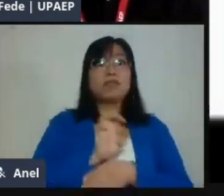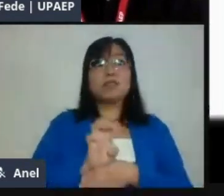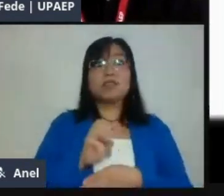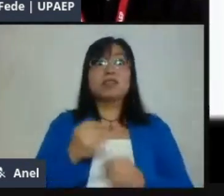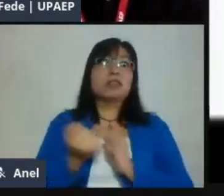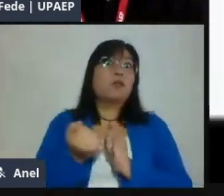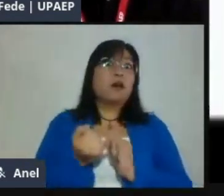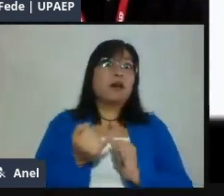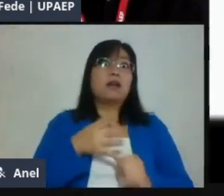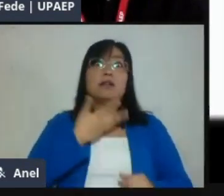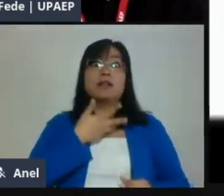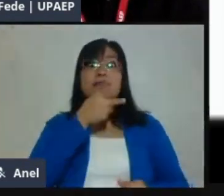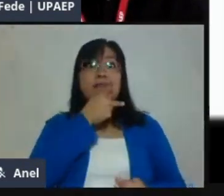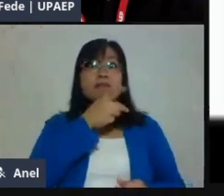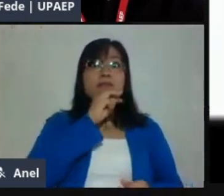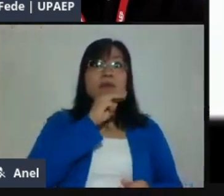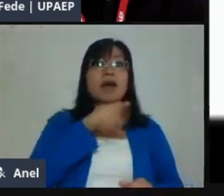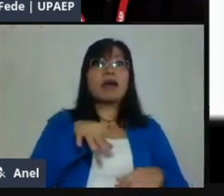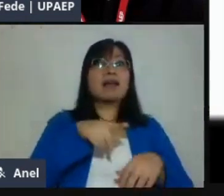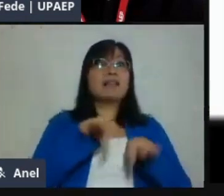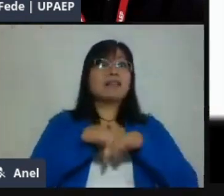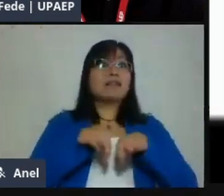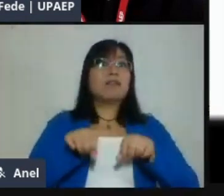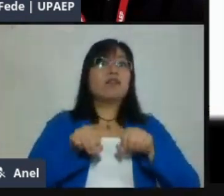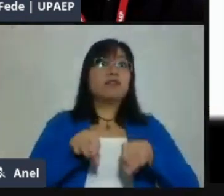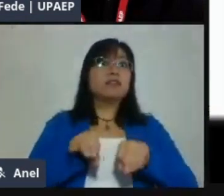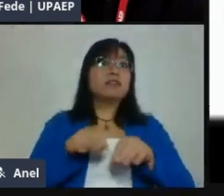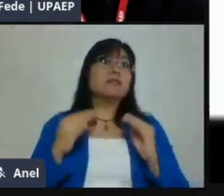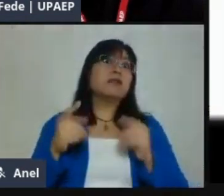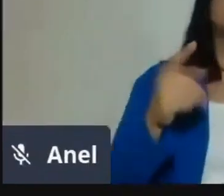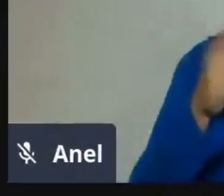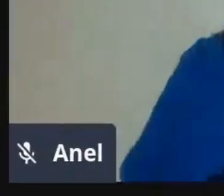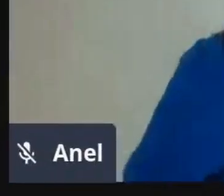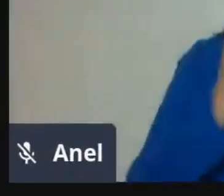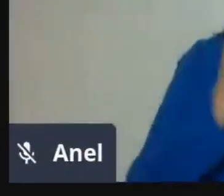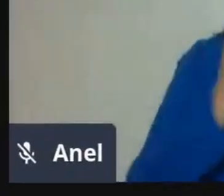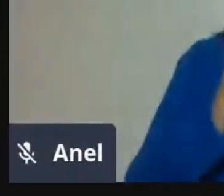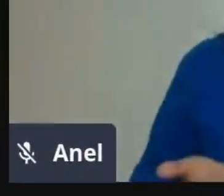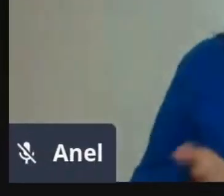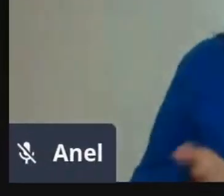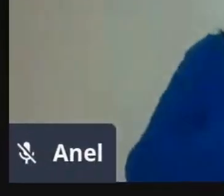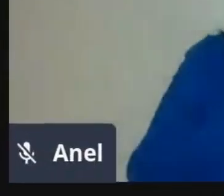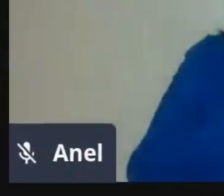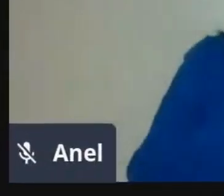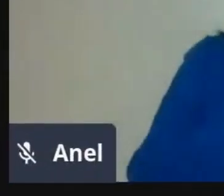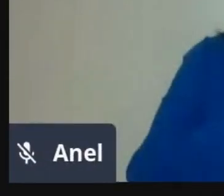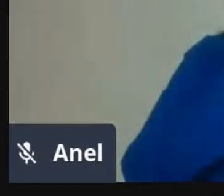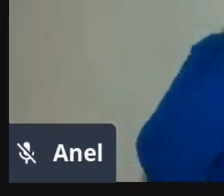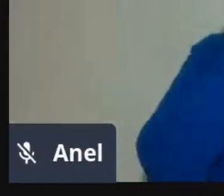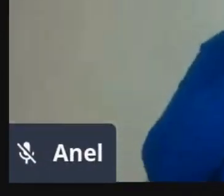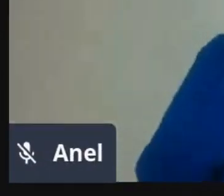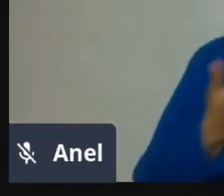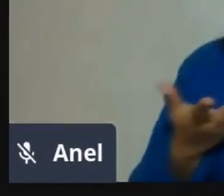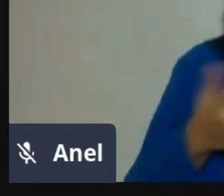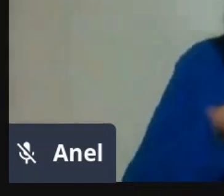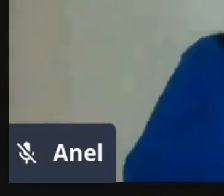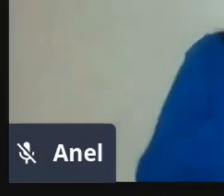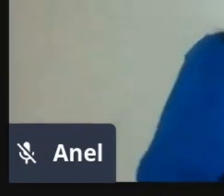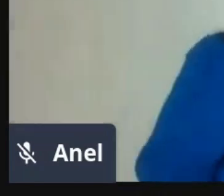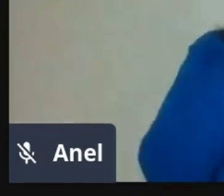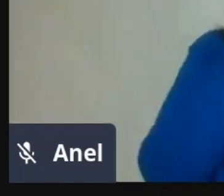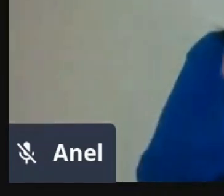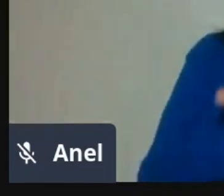¿a qué le van a dar más importancia? A que papá o mamá puedan continuar con su trabajo o a que el alumno